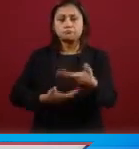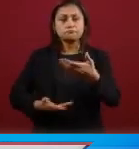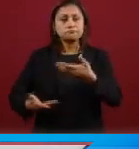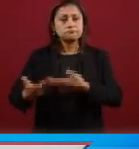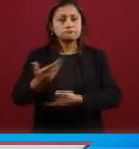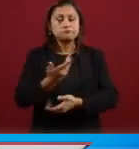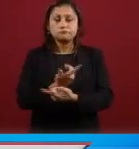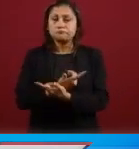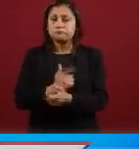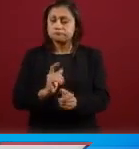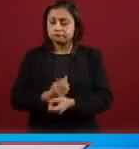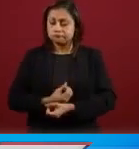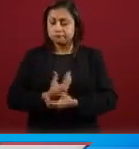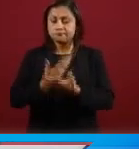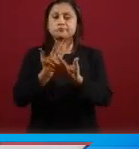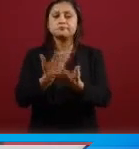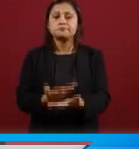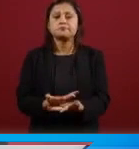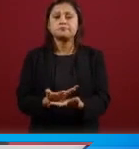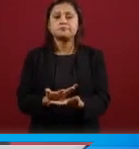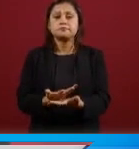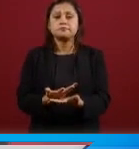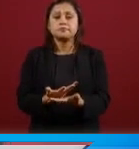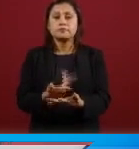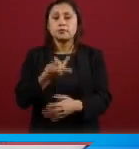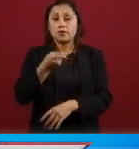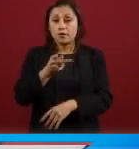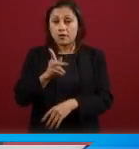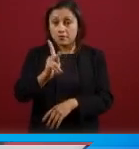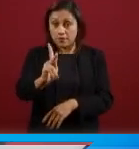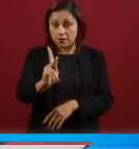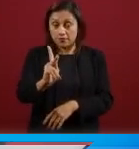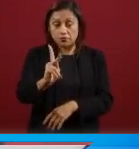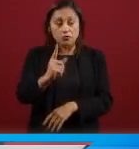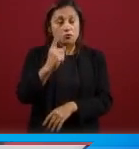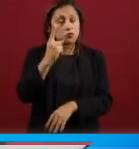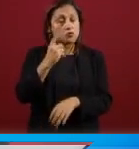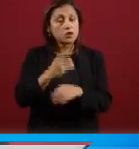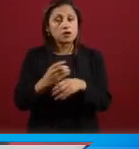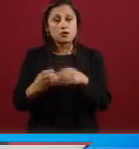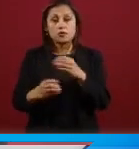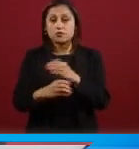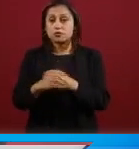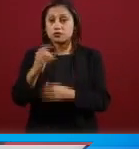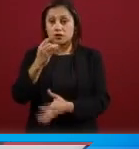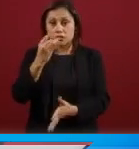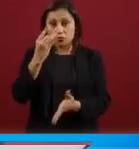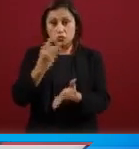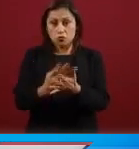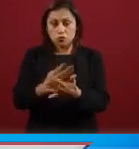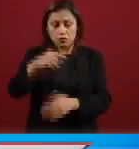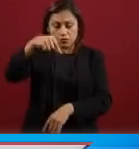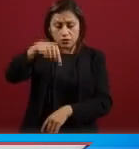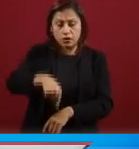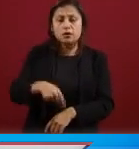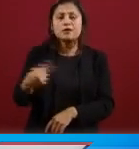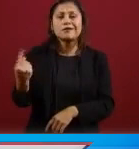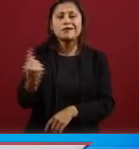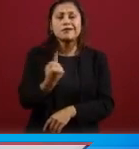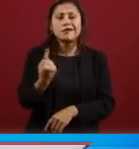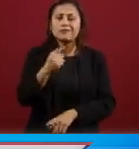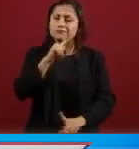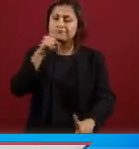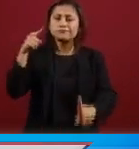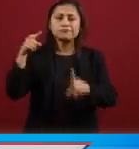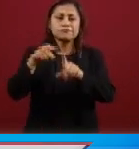sus intereses. Es distinto señalar a estos grupos al limitar la libertad de expresión. Recuerda los ataques de prensa nacional e internacional como las